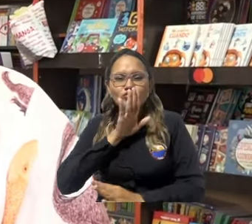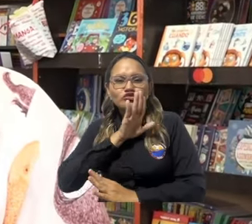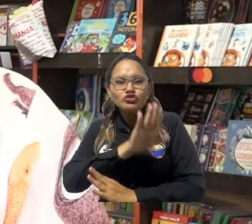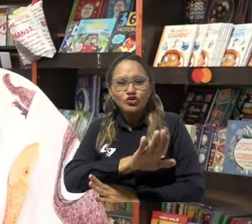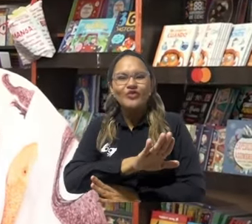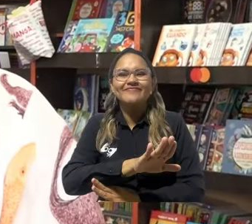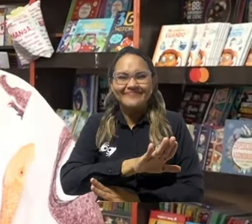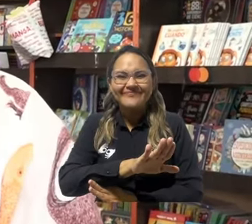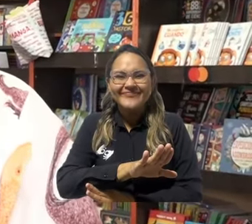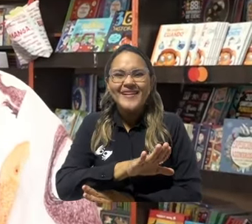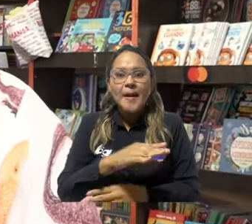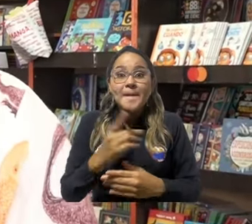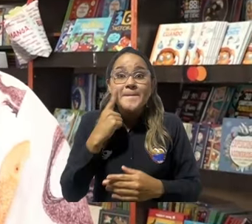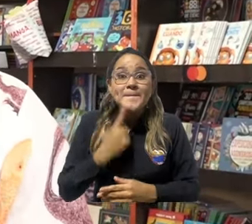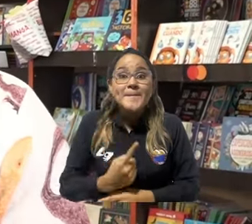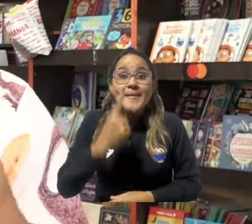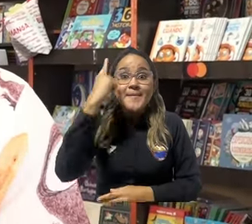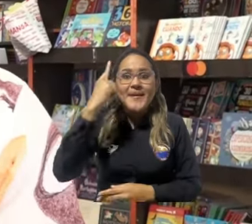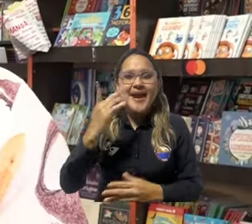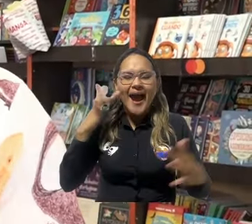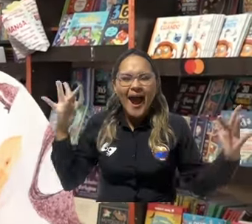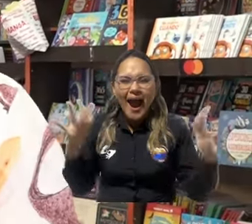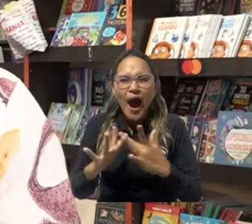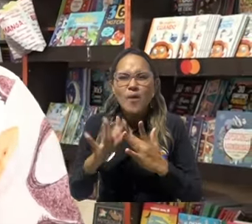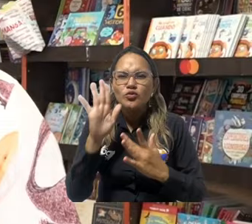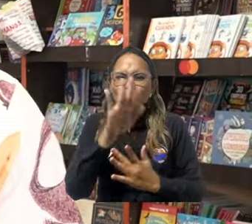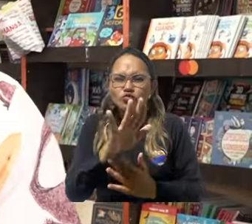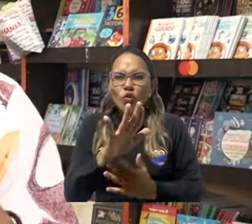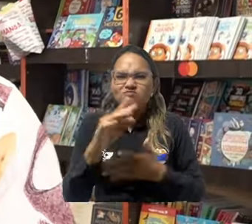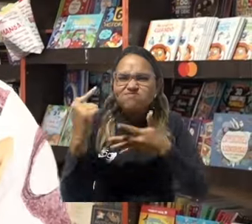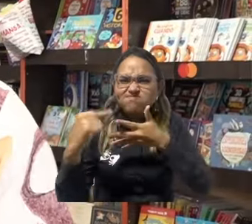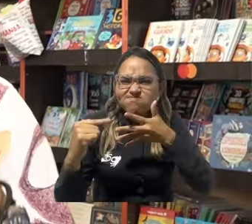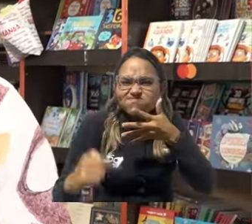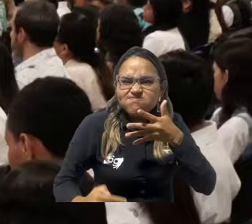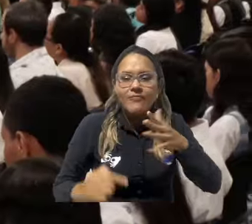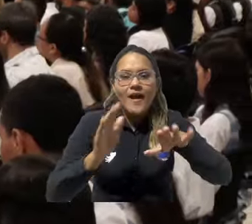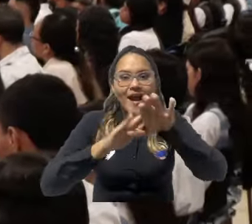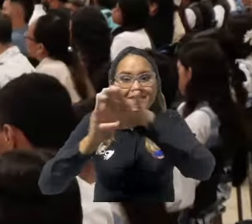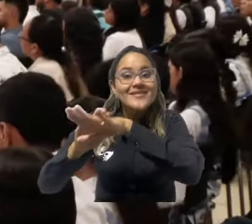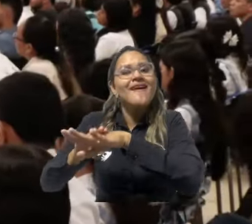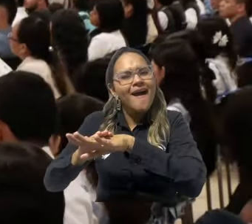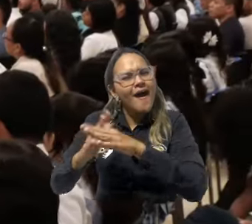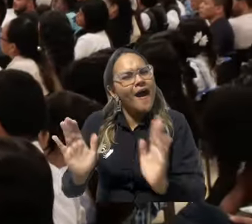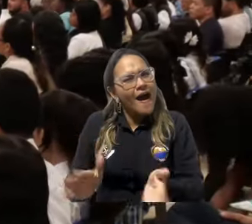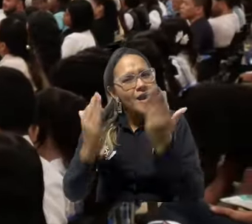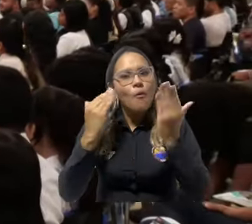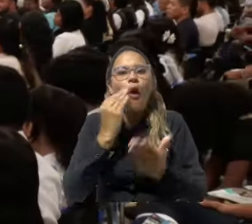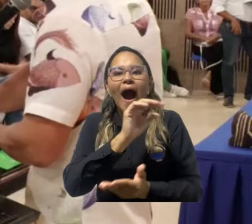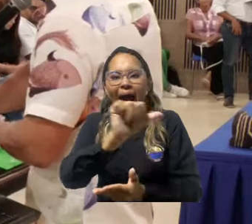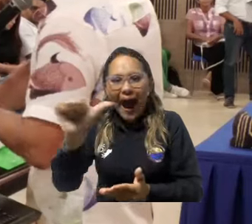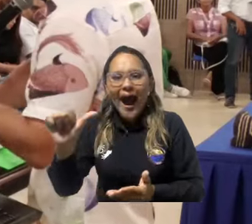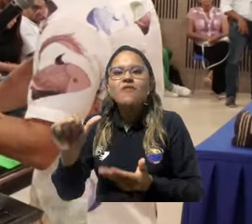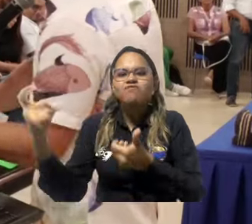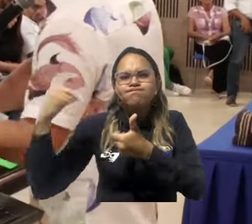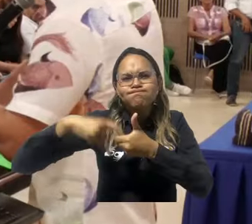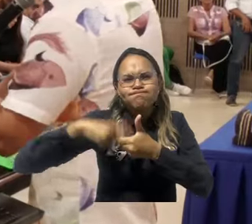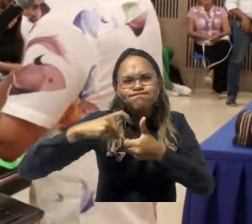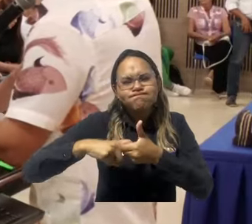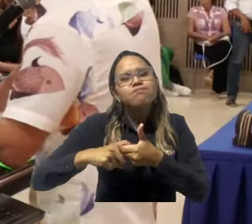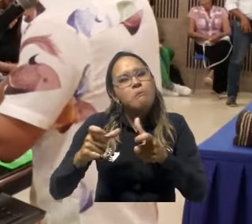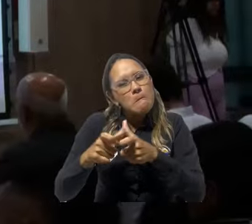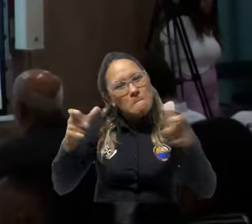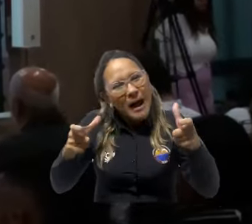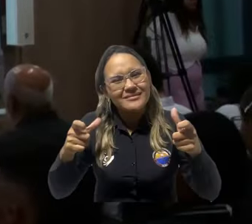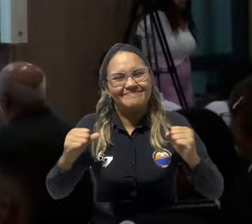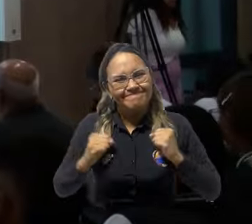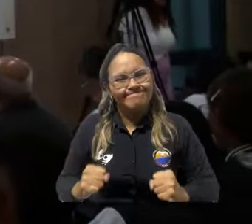enfoque que tiene frente al primer programa que tiene una política orientada a promover la presencia de más mujeres en los programas. Hoy va a tener un